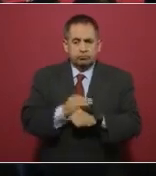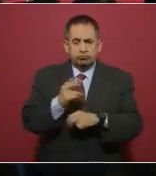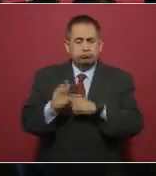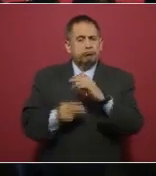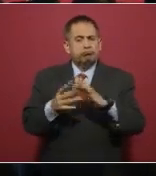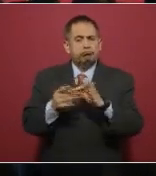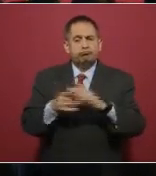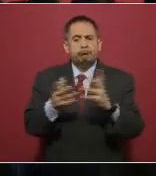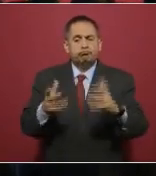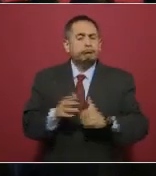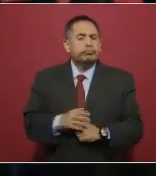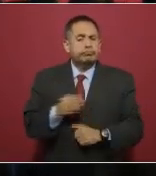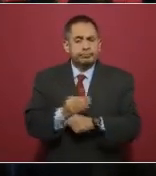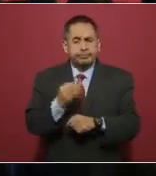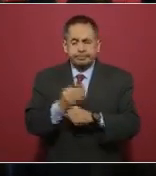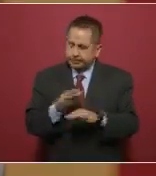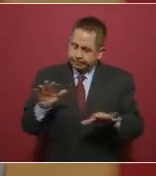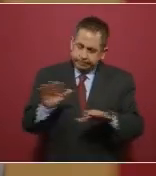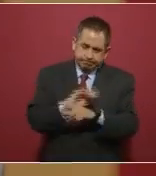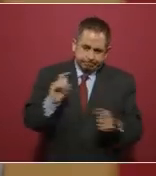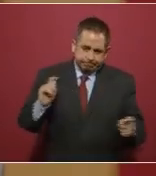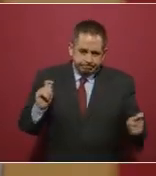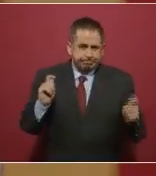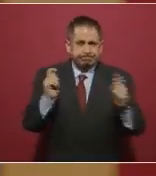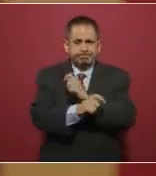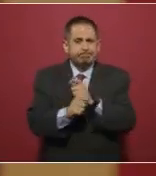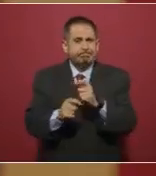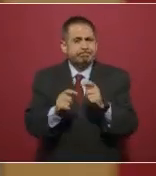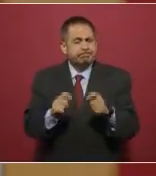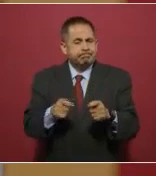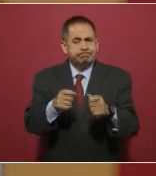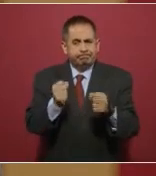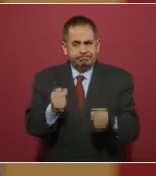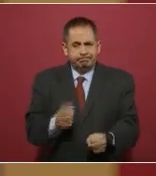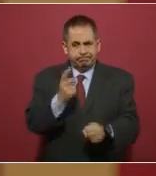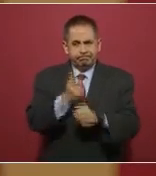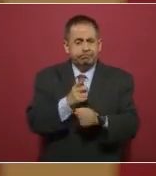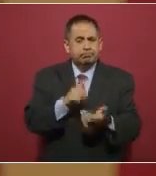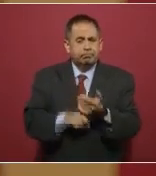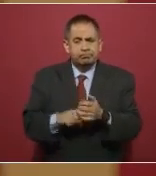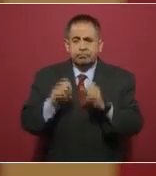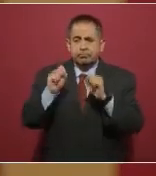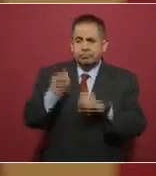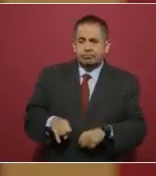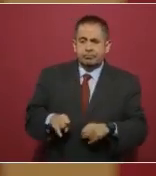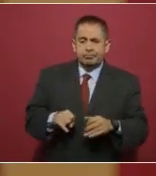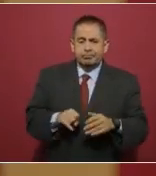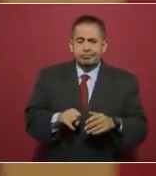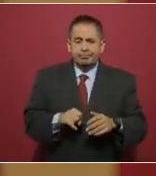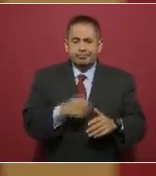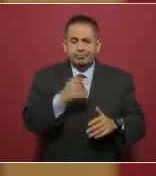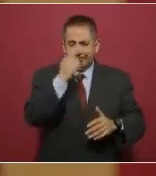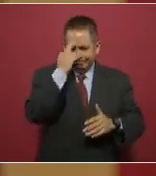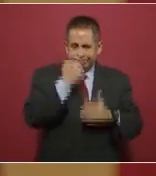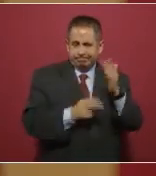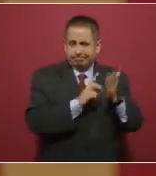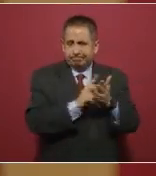cabo este cambio de garantizar la seguridad sin violar derechos humanos.